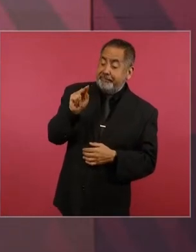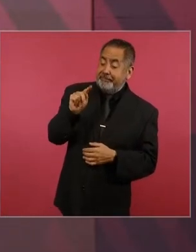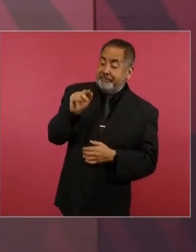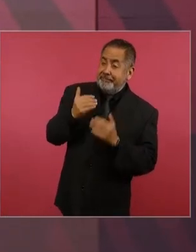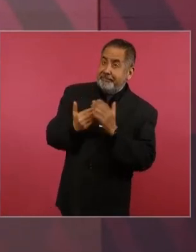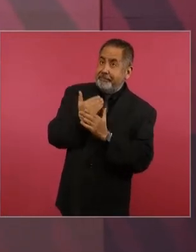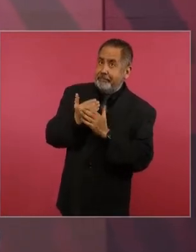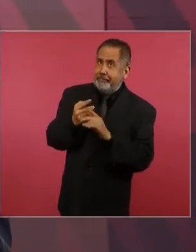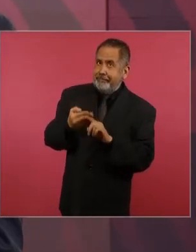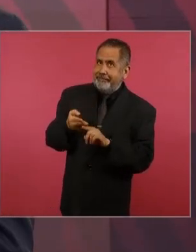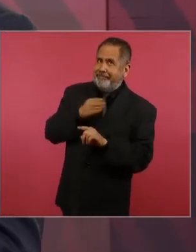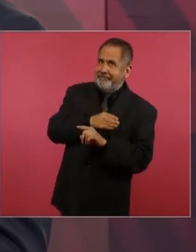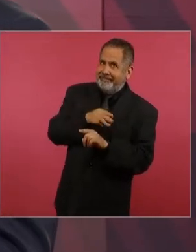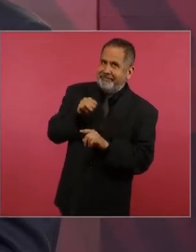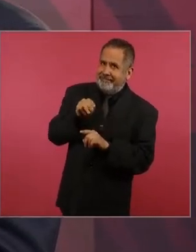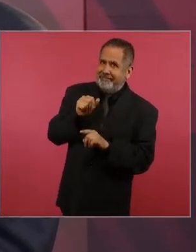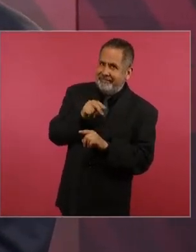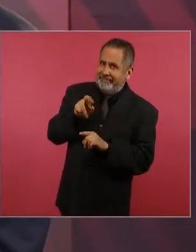antes mañanera.